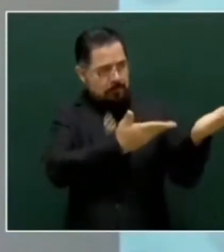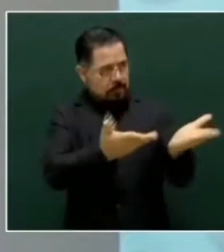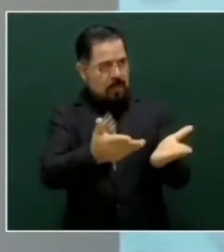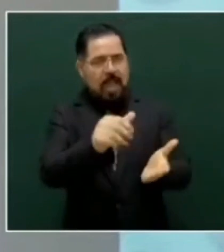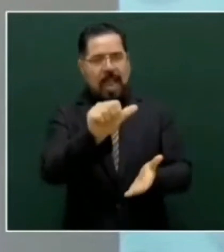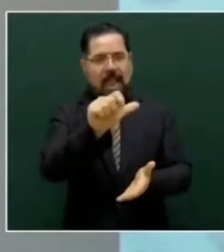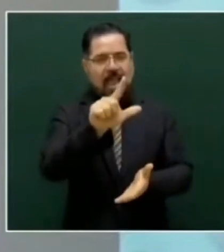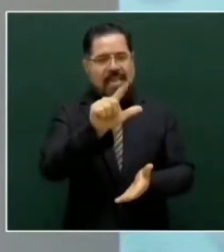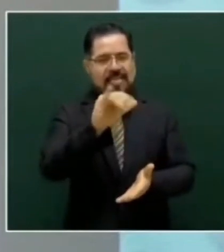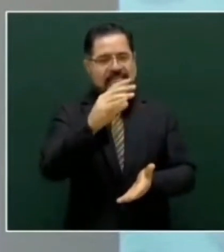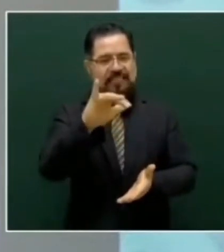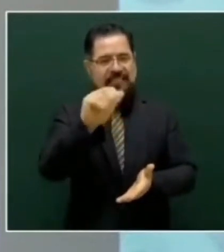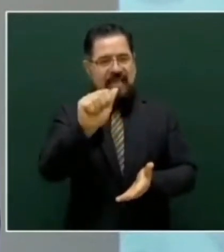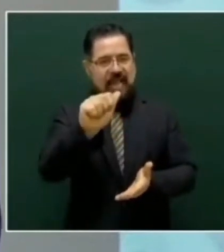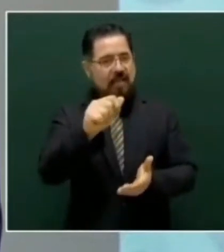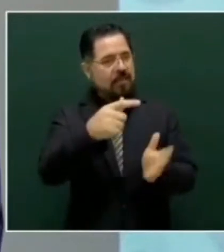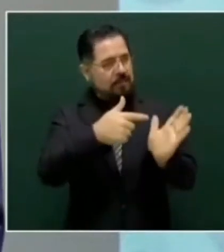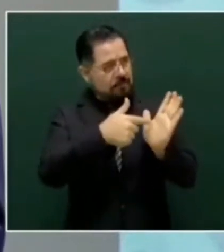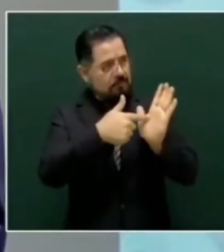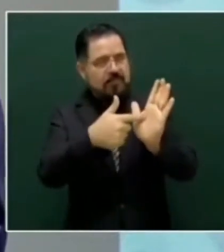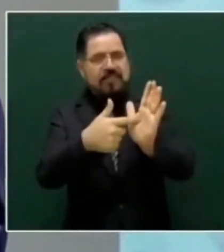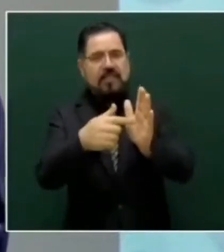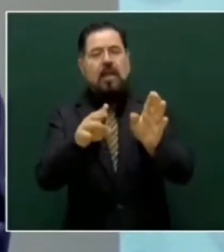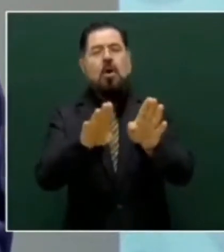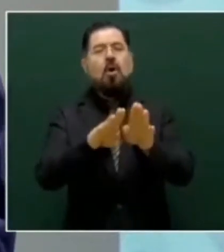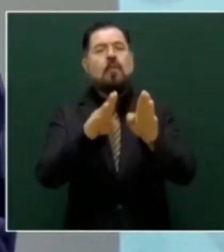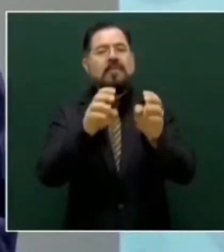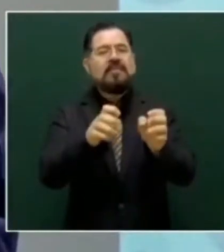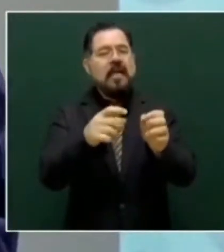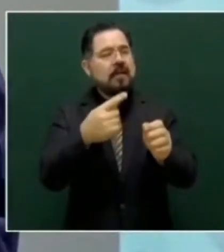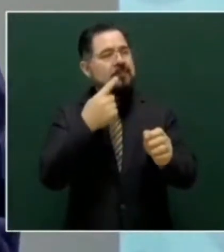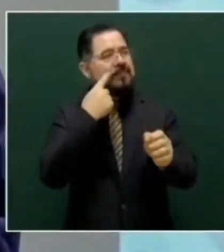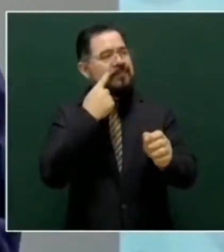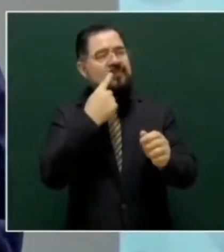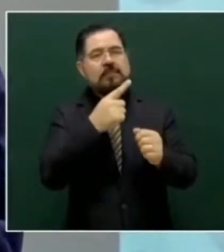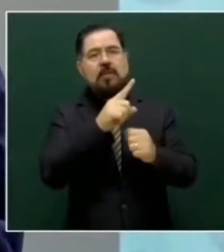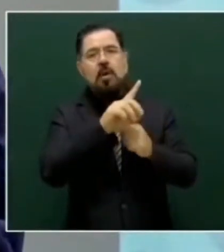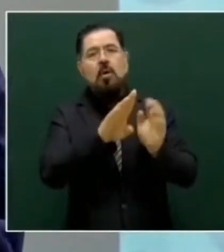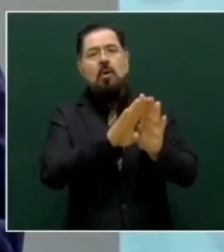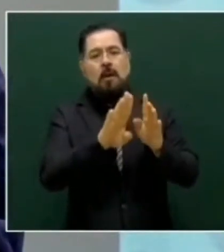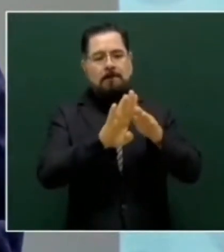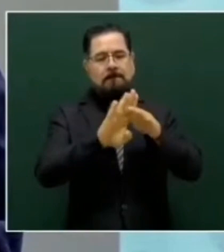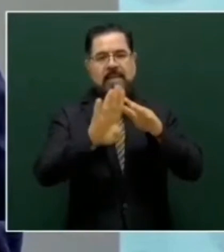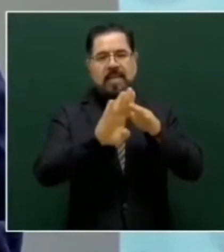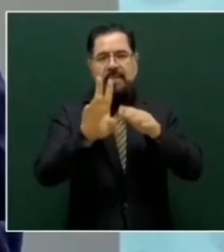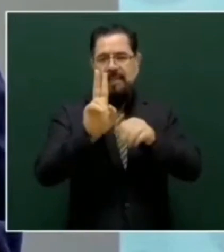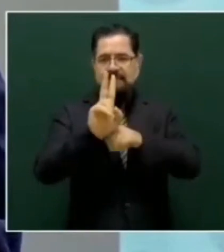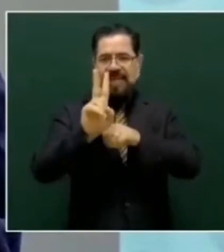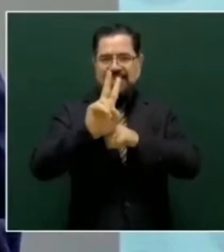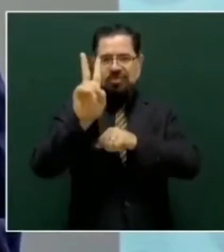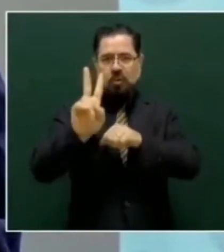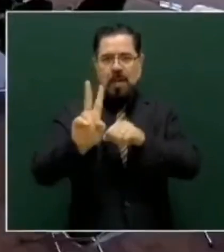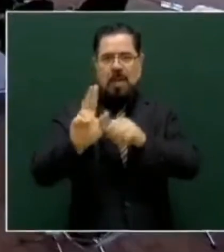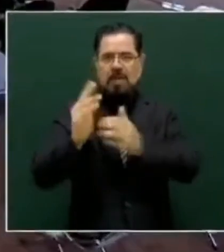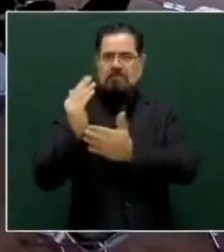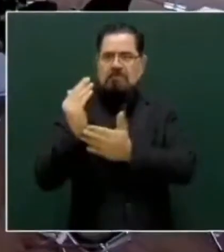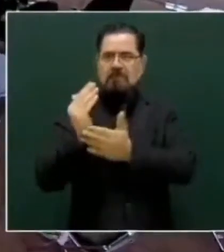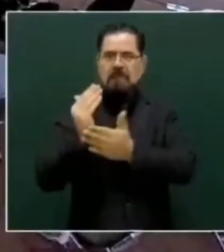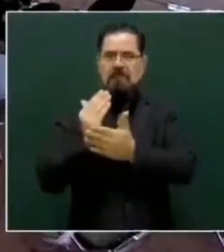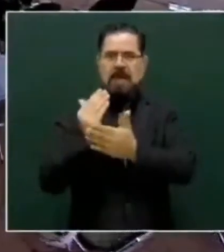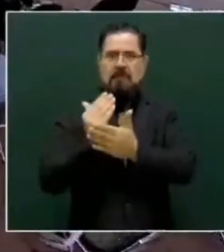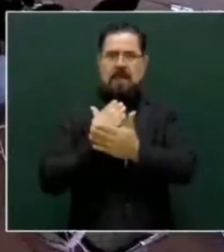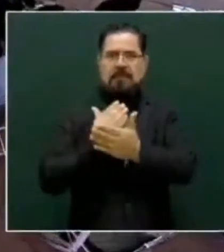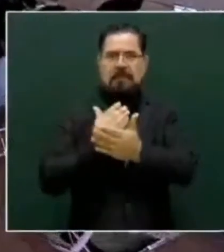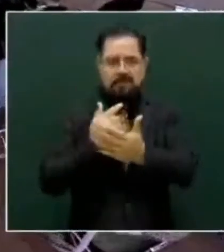la lámina de cómo han bajado los migrantes venezolanos en los últimos tiempos? Y